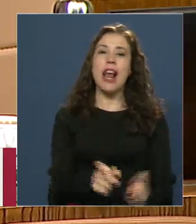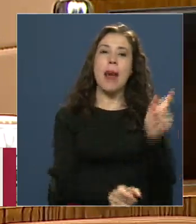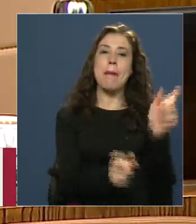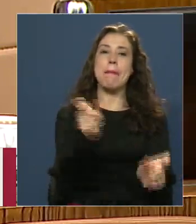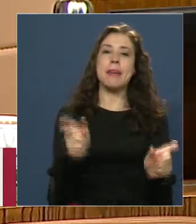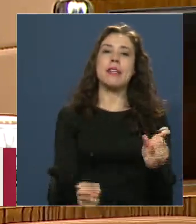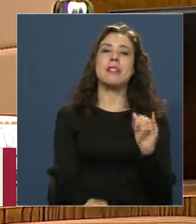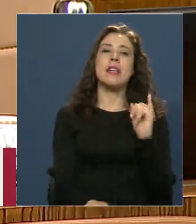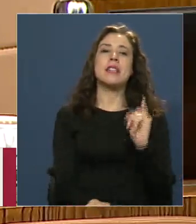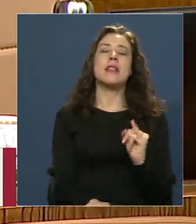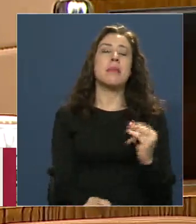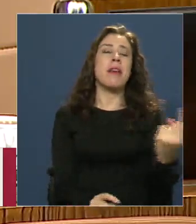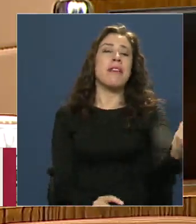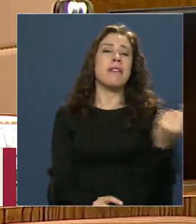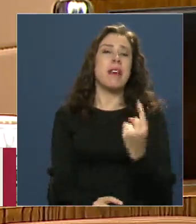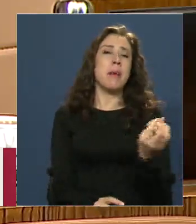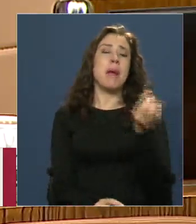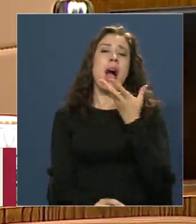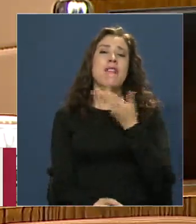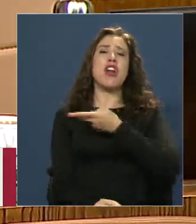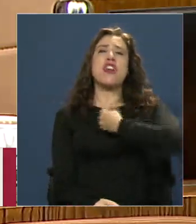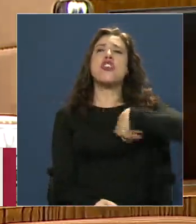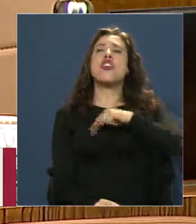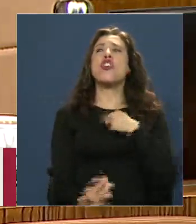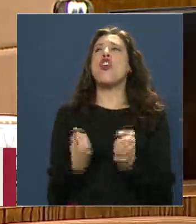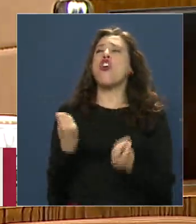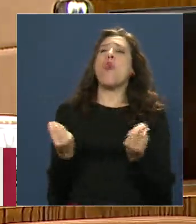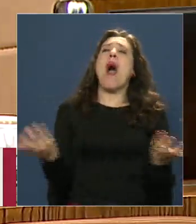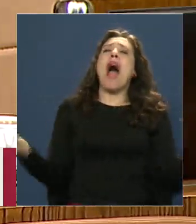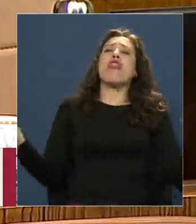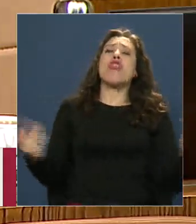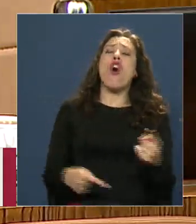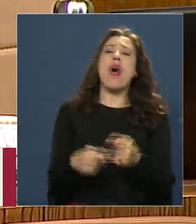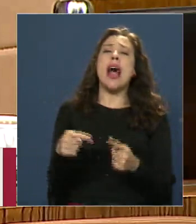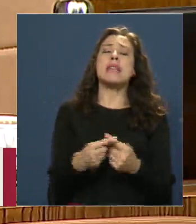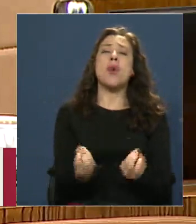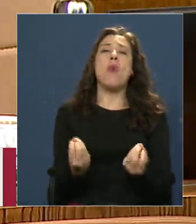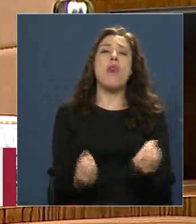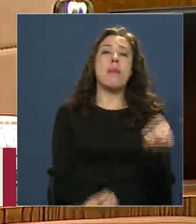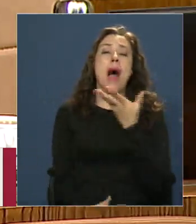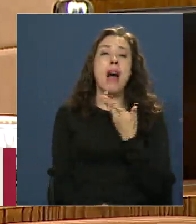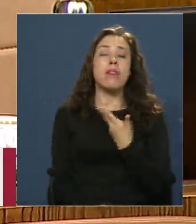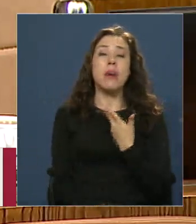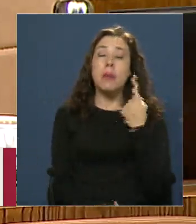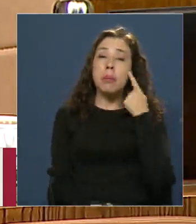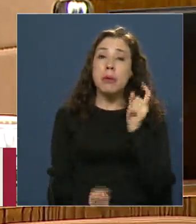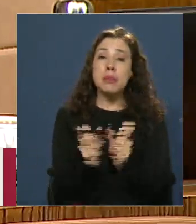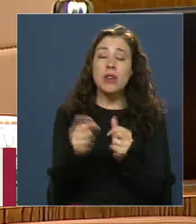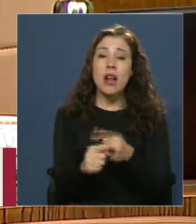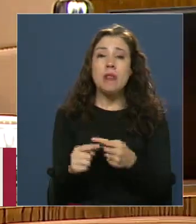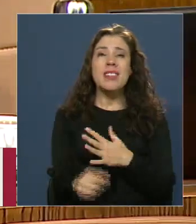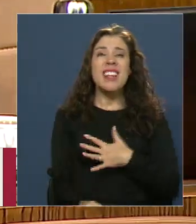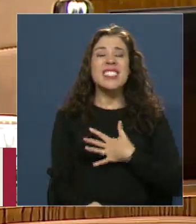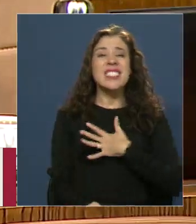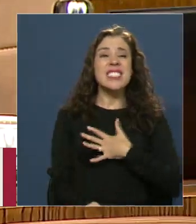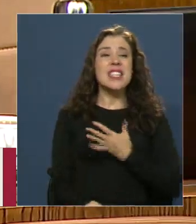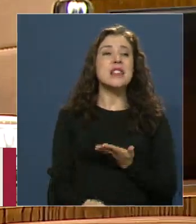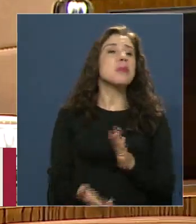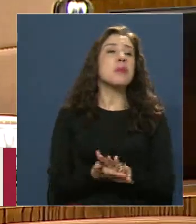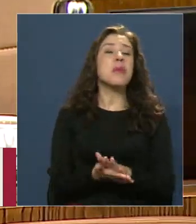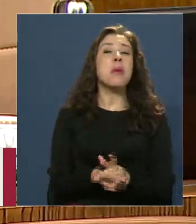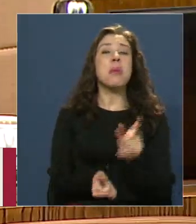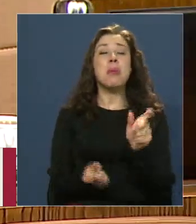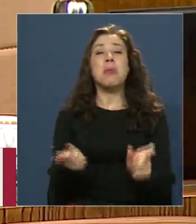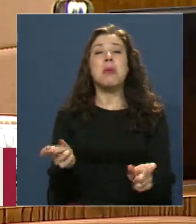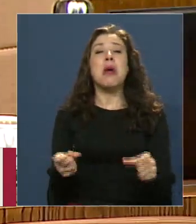que siempre me emplazan. Y nosotros, la clase media, ¿cuándo? Pero clase media se siente el muchacho que gana,